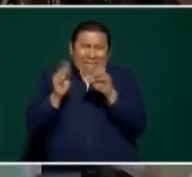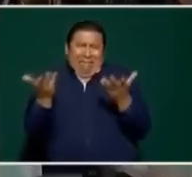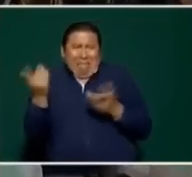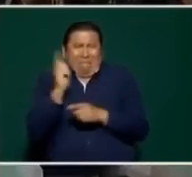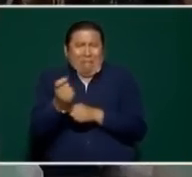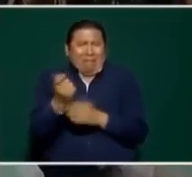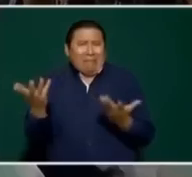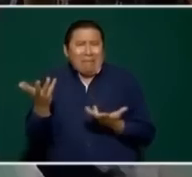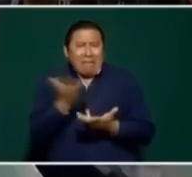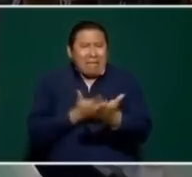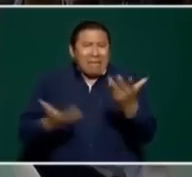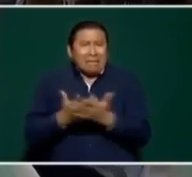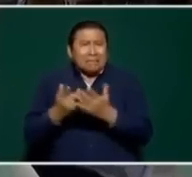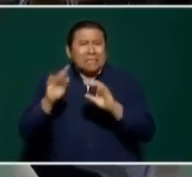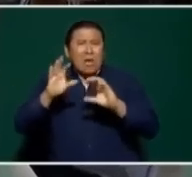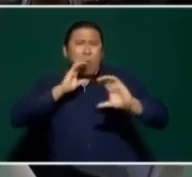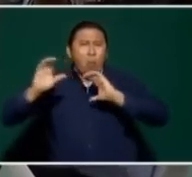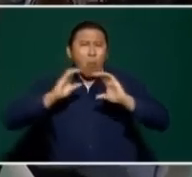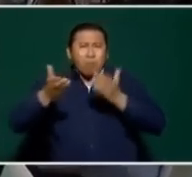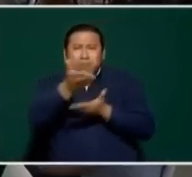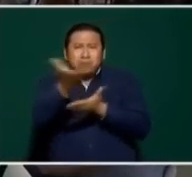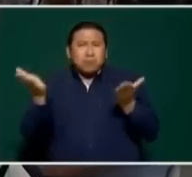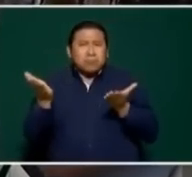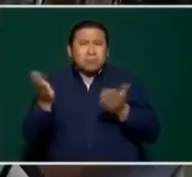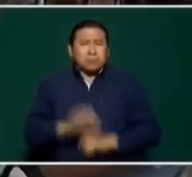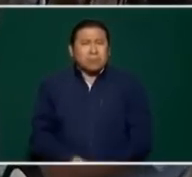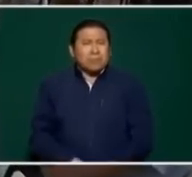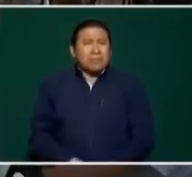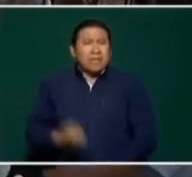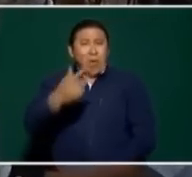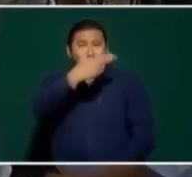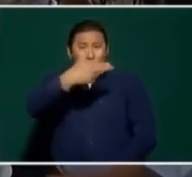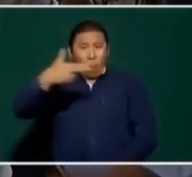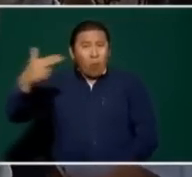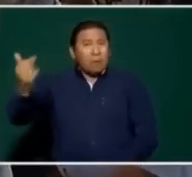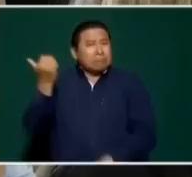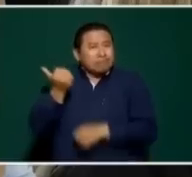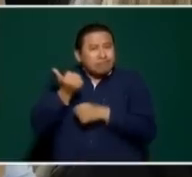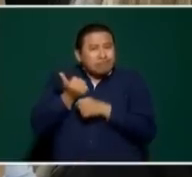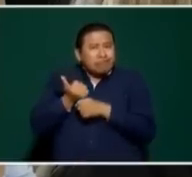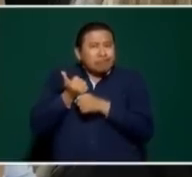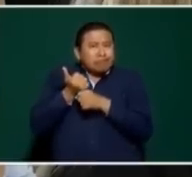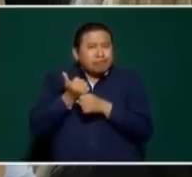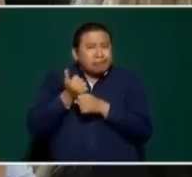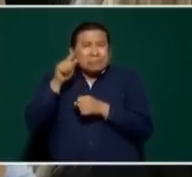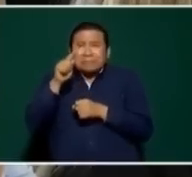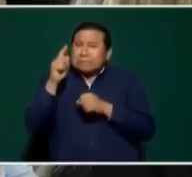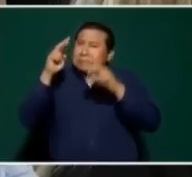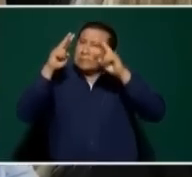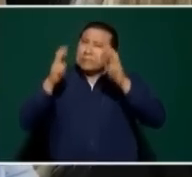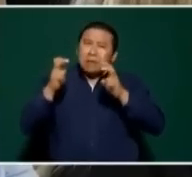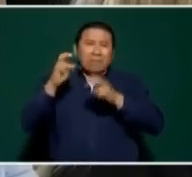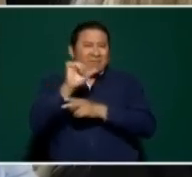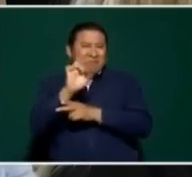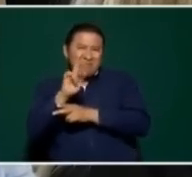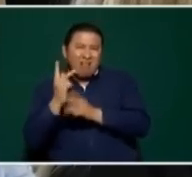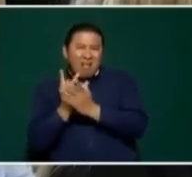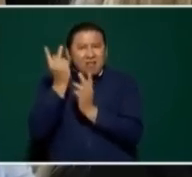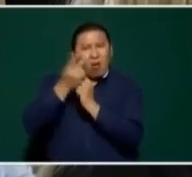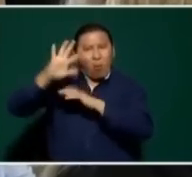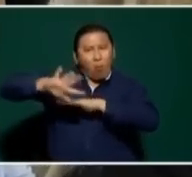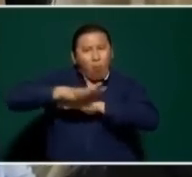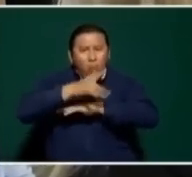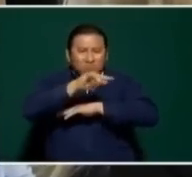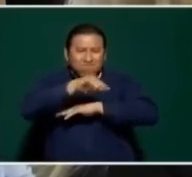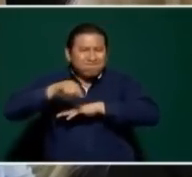que en medio de todo eso, la industria hotelera está sufriendo grandemente por el tema del sargazo, y no se